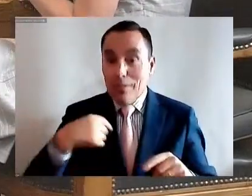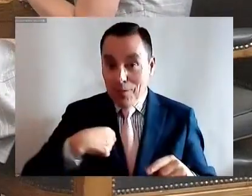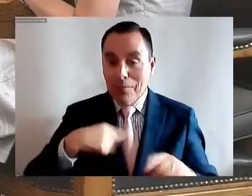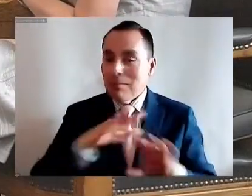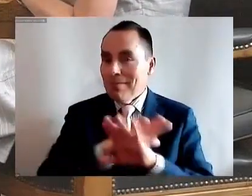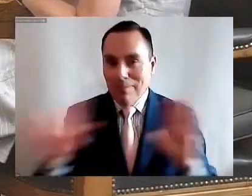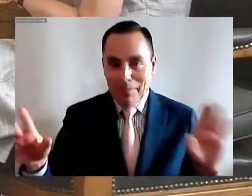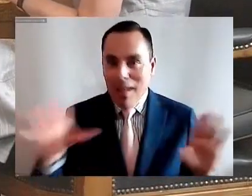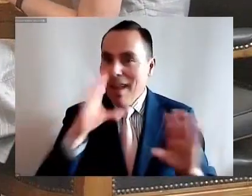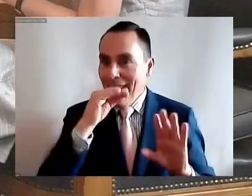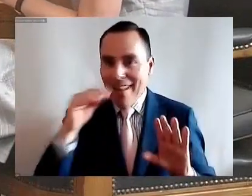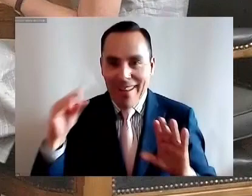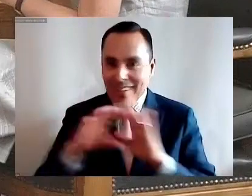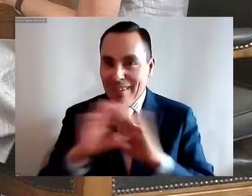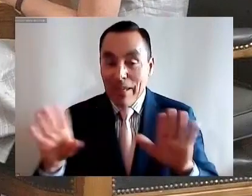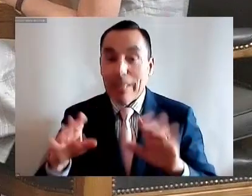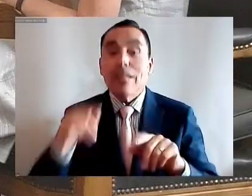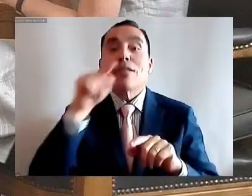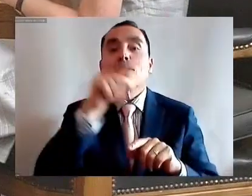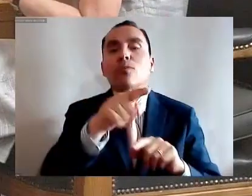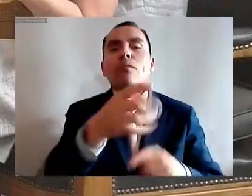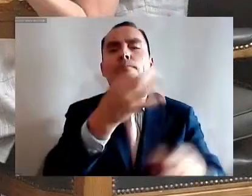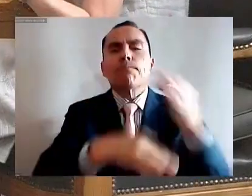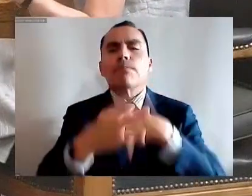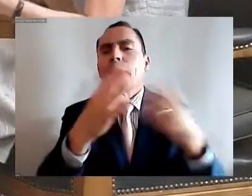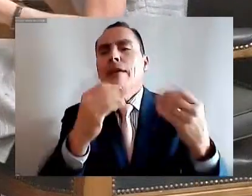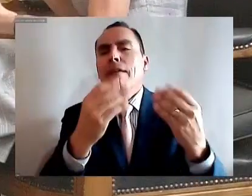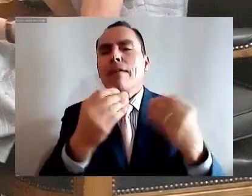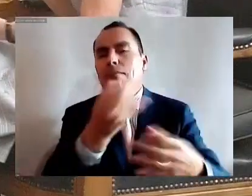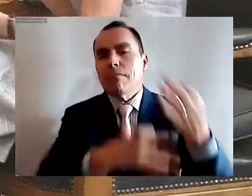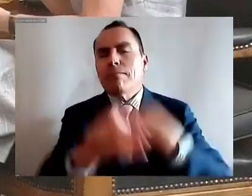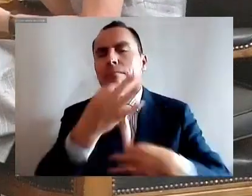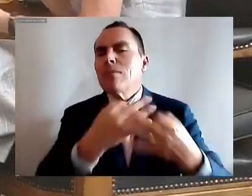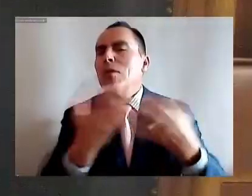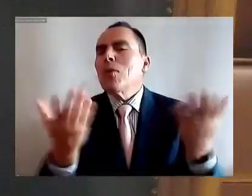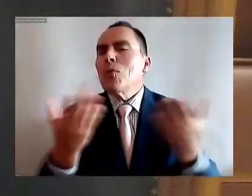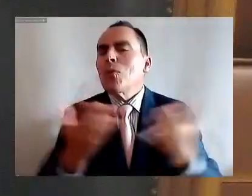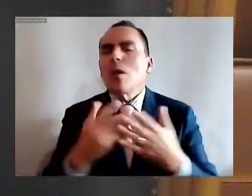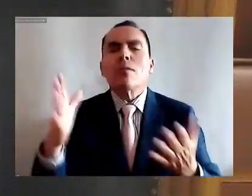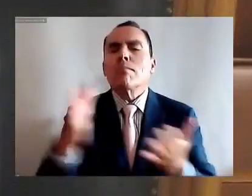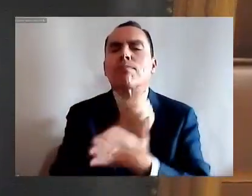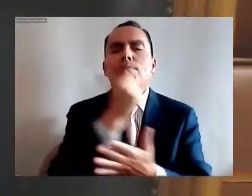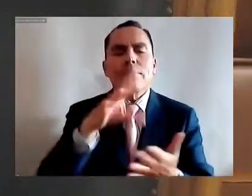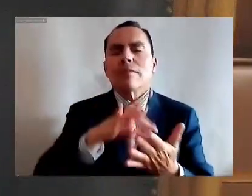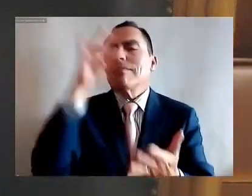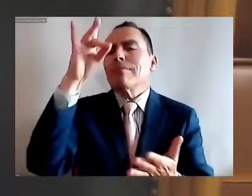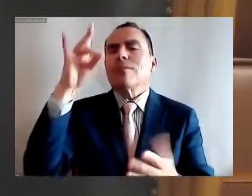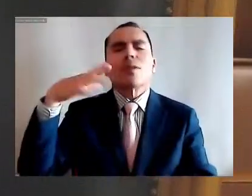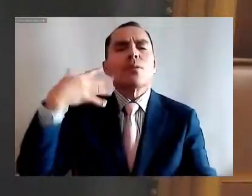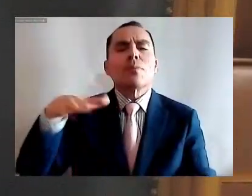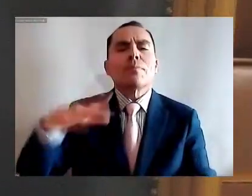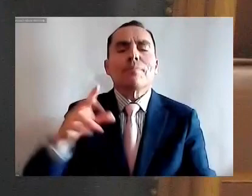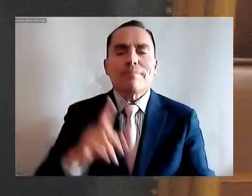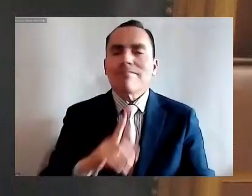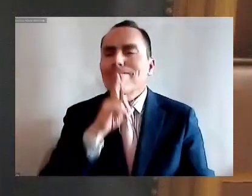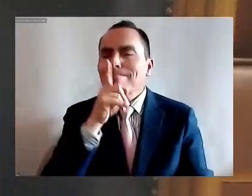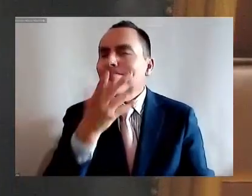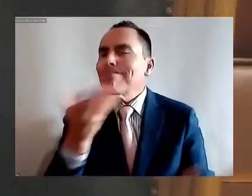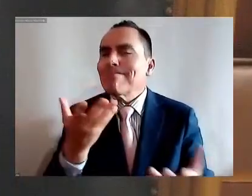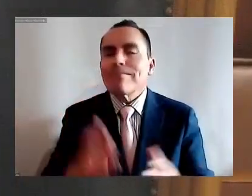puedan, en alguna medida, dar cuenta de los principales hallazgos de este informe. Entonces, primera